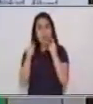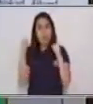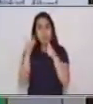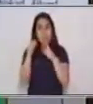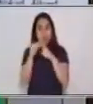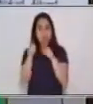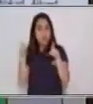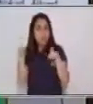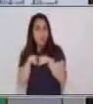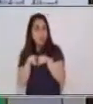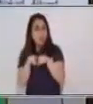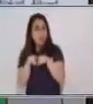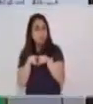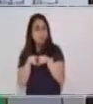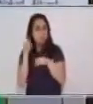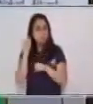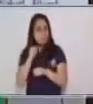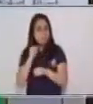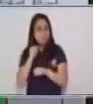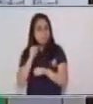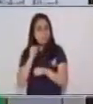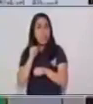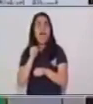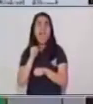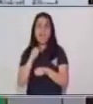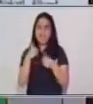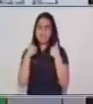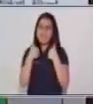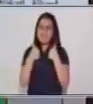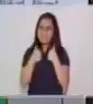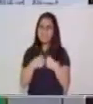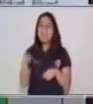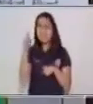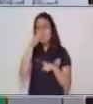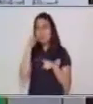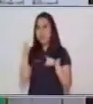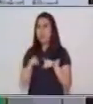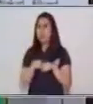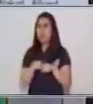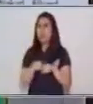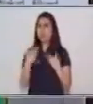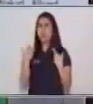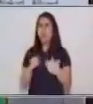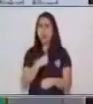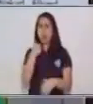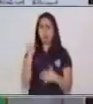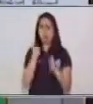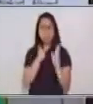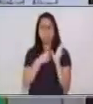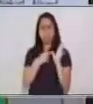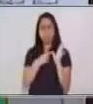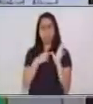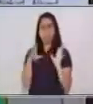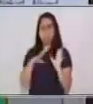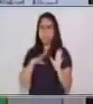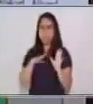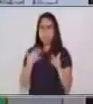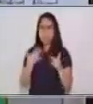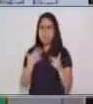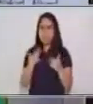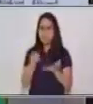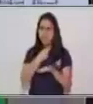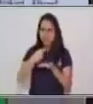este poema cumple con todos los compuestos. Pero si tú lees poemas, puedes darte cuenta que no todos tienen una